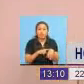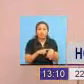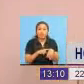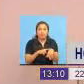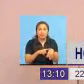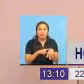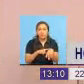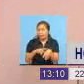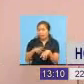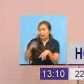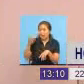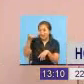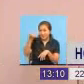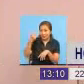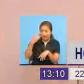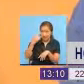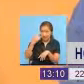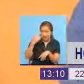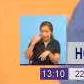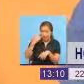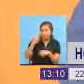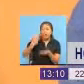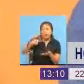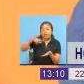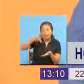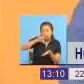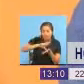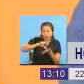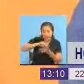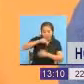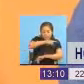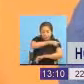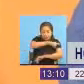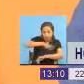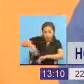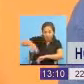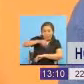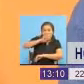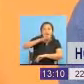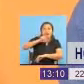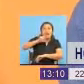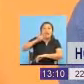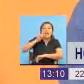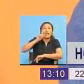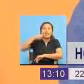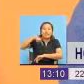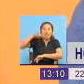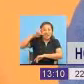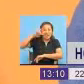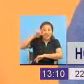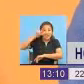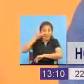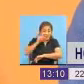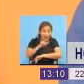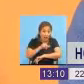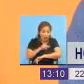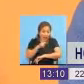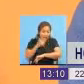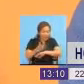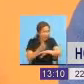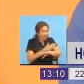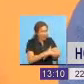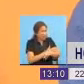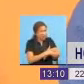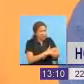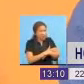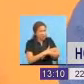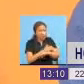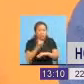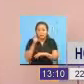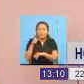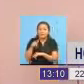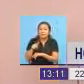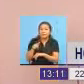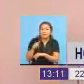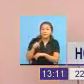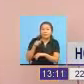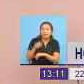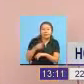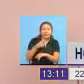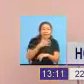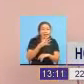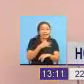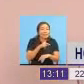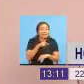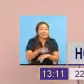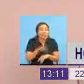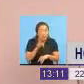18 horas en el parque sale del parque lineal 18 horas se se ha adelantado entonces es ese perfecto tenemos entonces